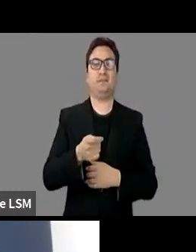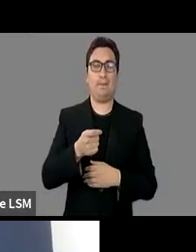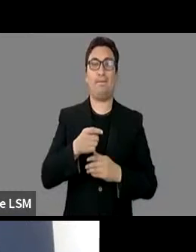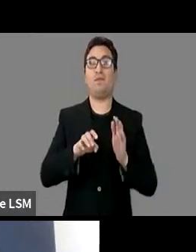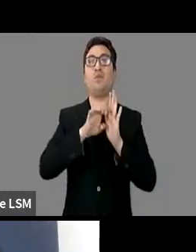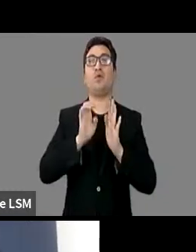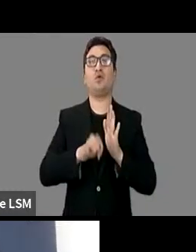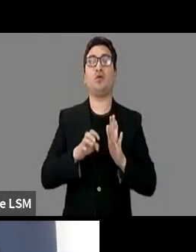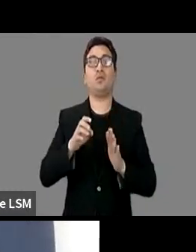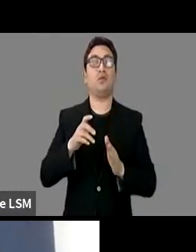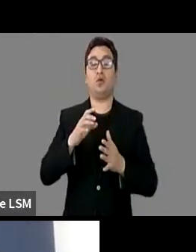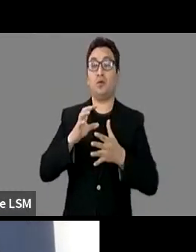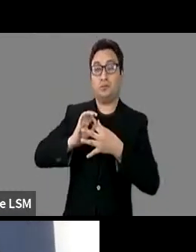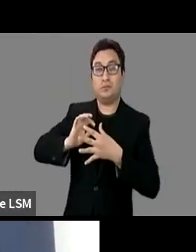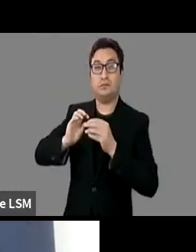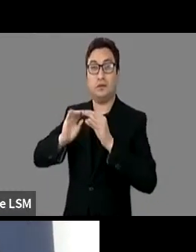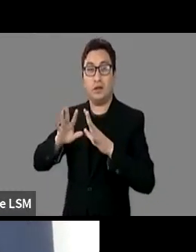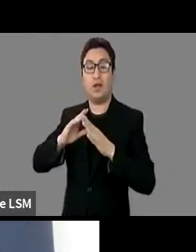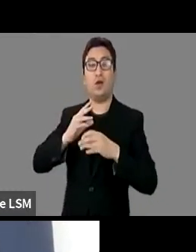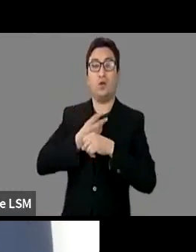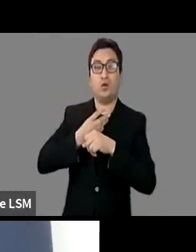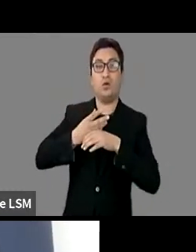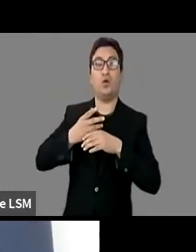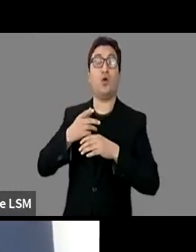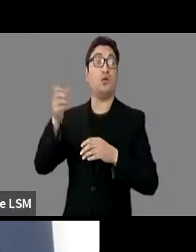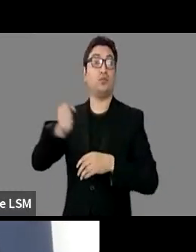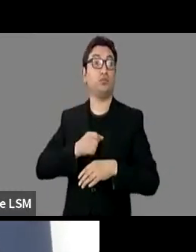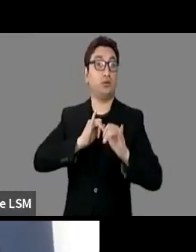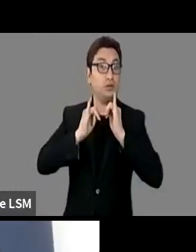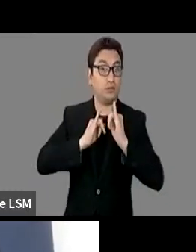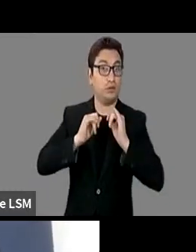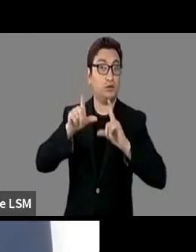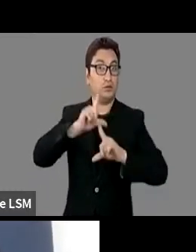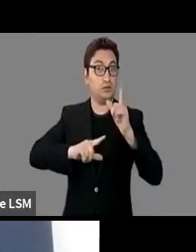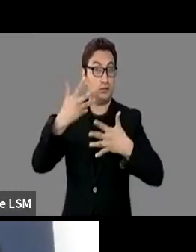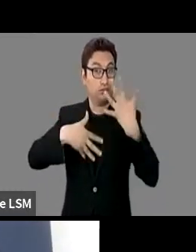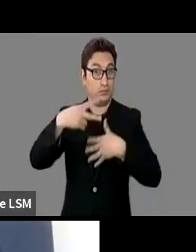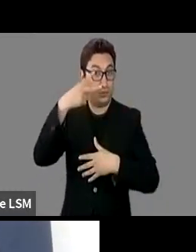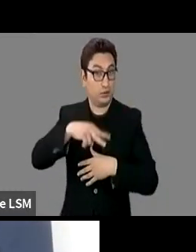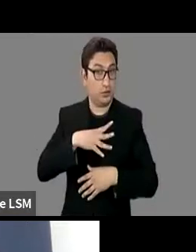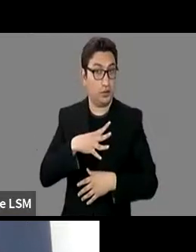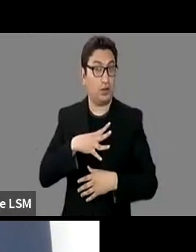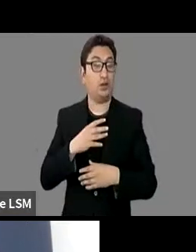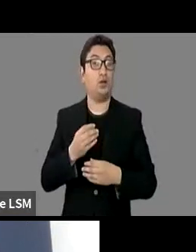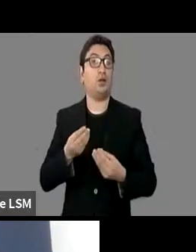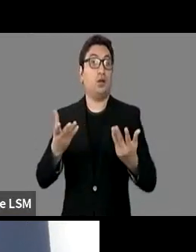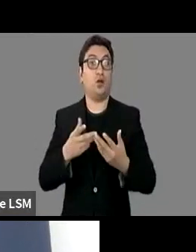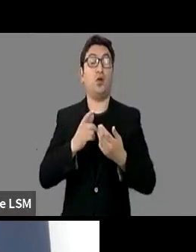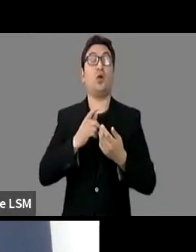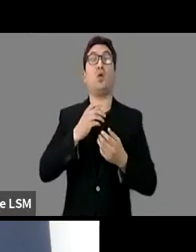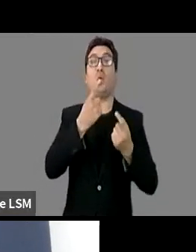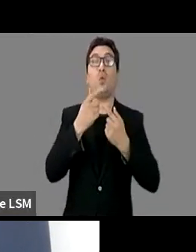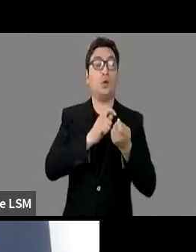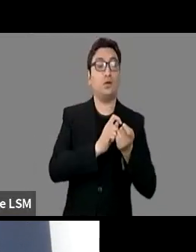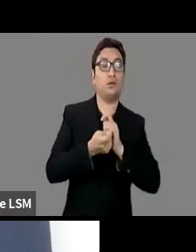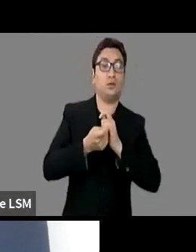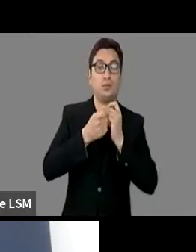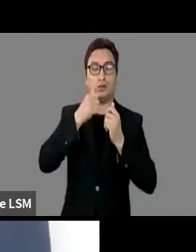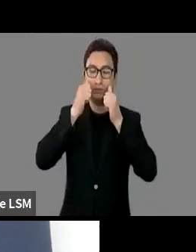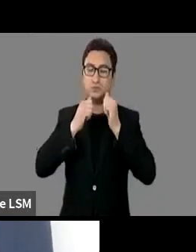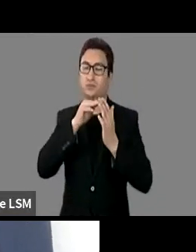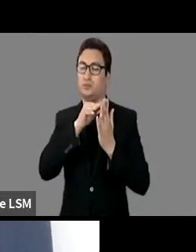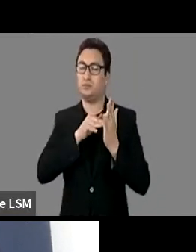y adecuación de intérpretes hay de señas mexicanas, por ejemplo, qué cosas se traducen a braille, qué cosas se traducen a